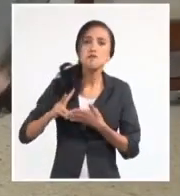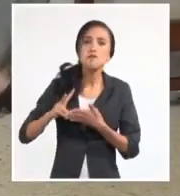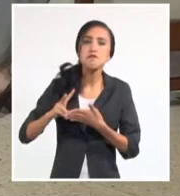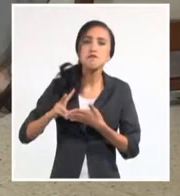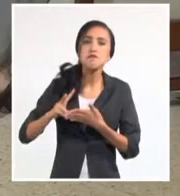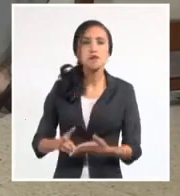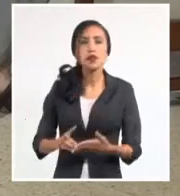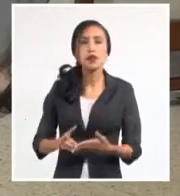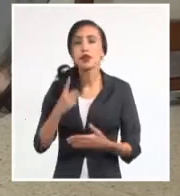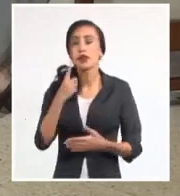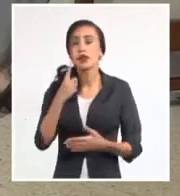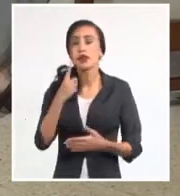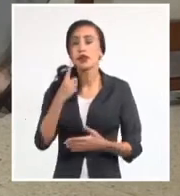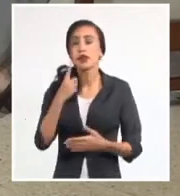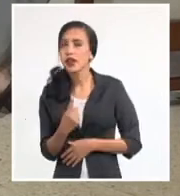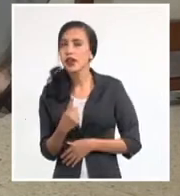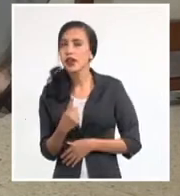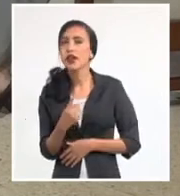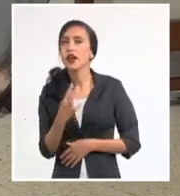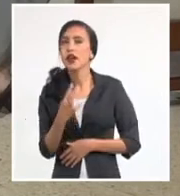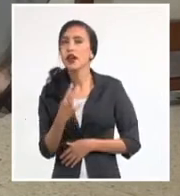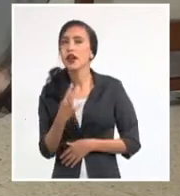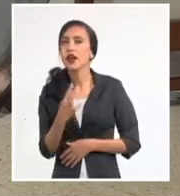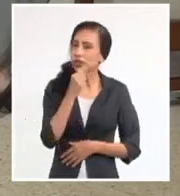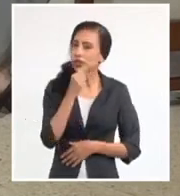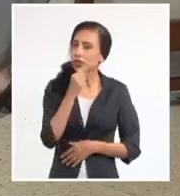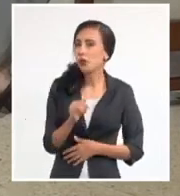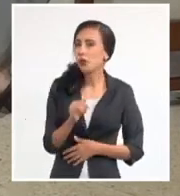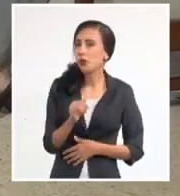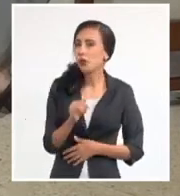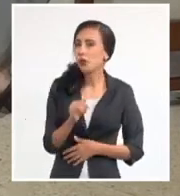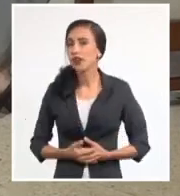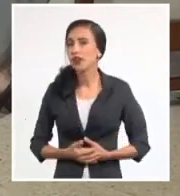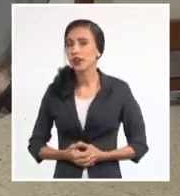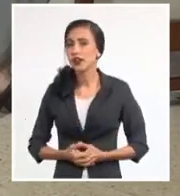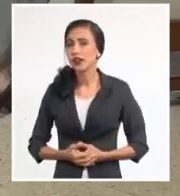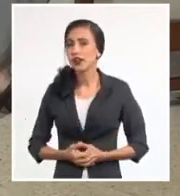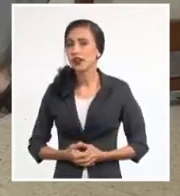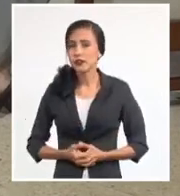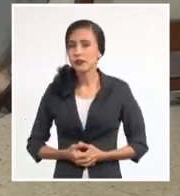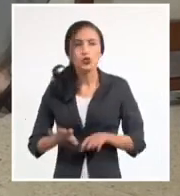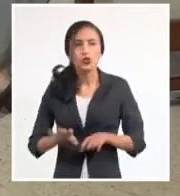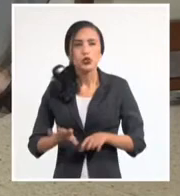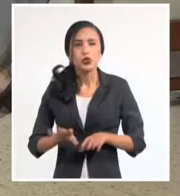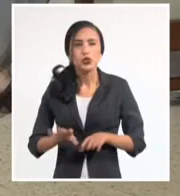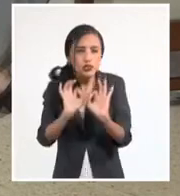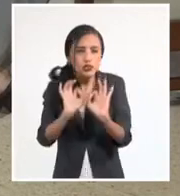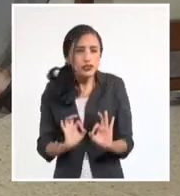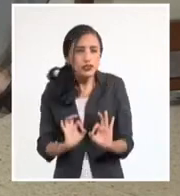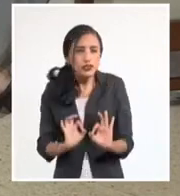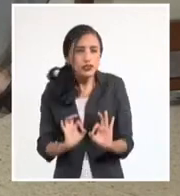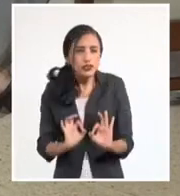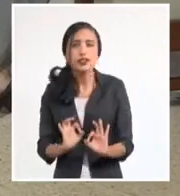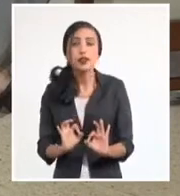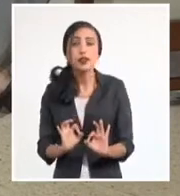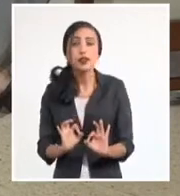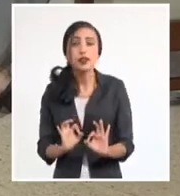está hecho con gusto, como se merece el cubano, hasta el último detalle. Fidel es un hombre de